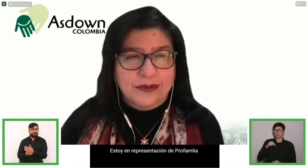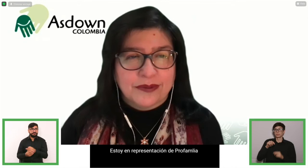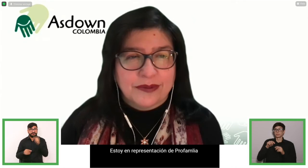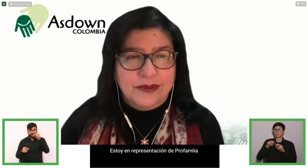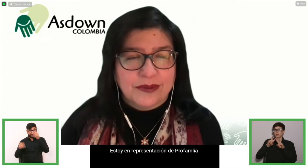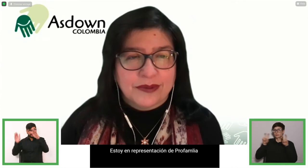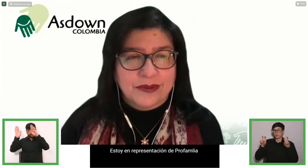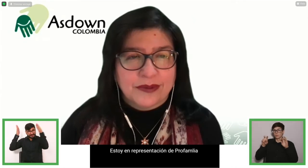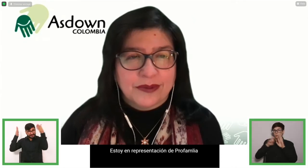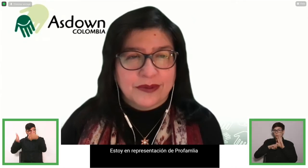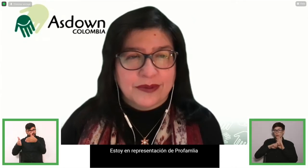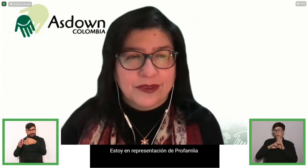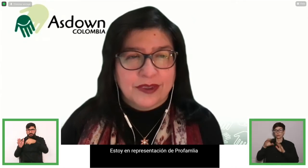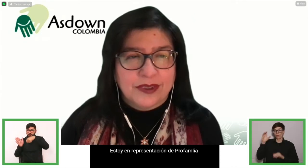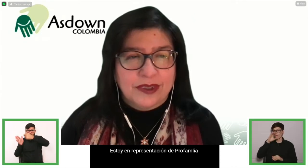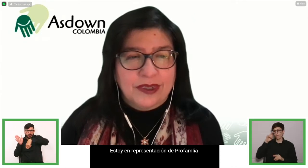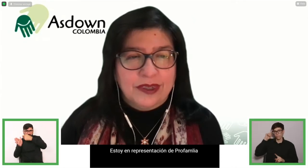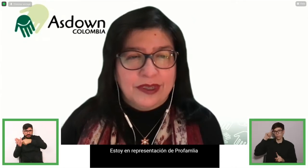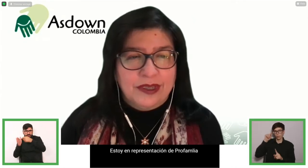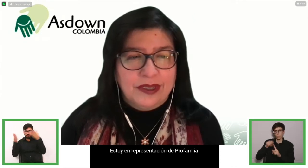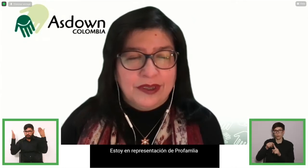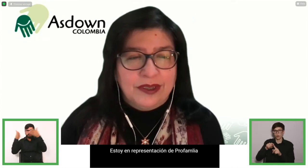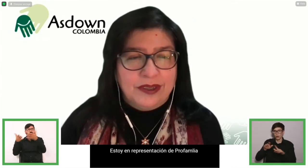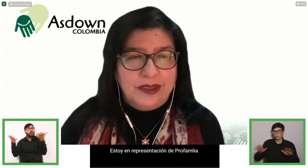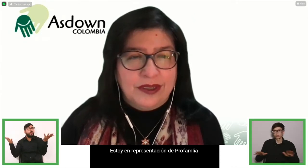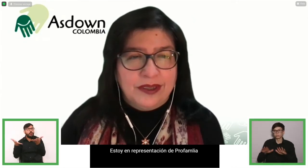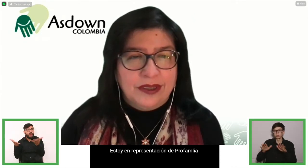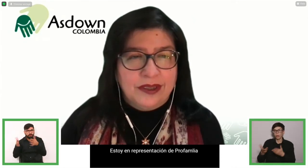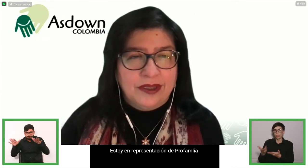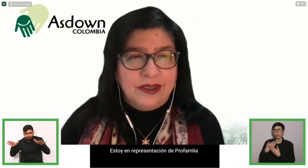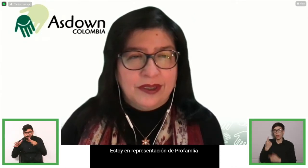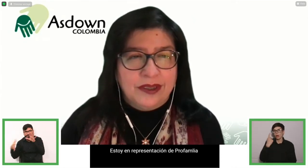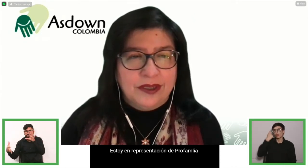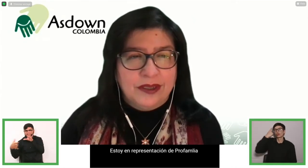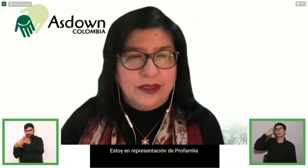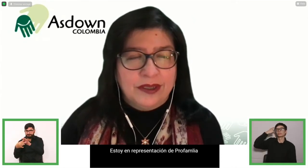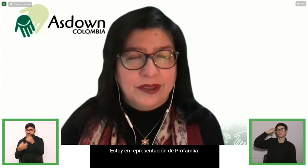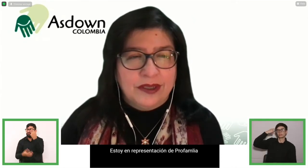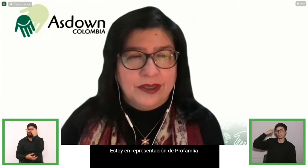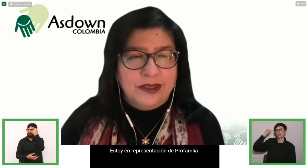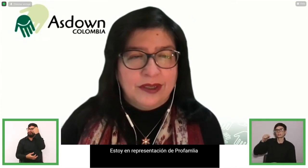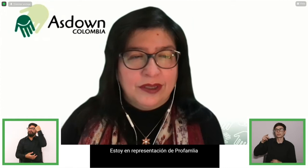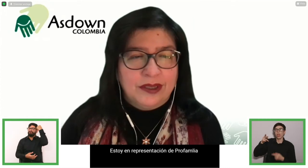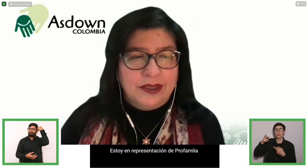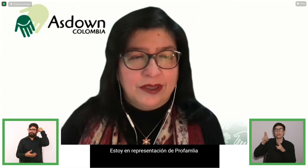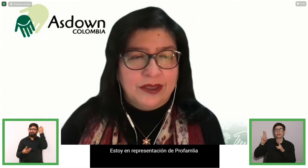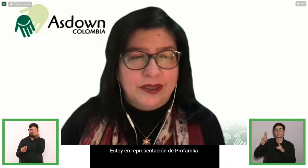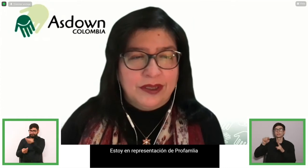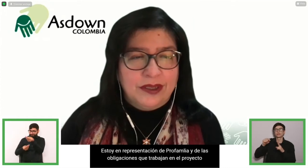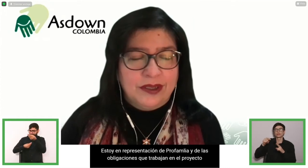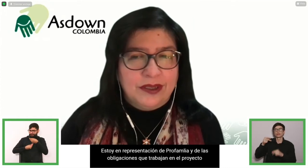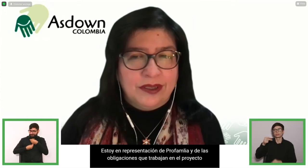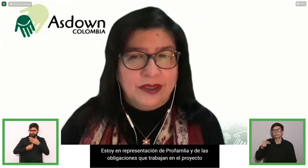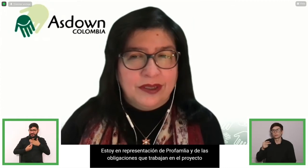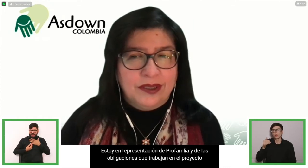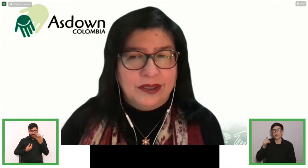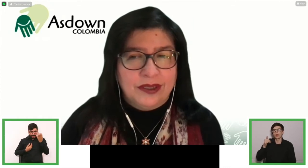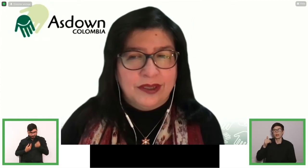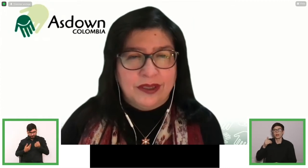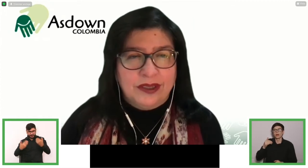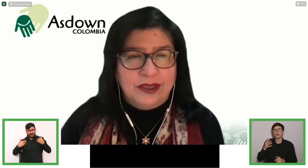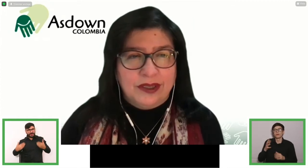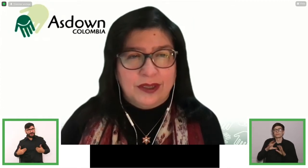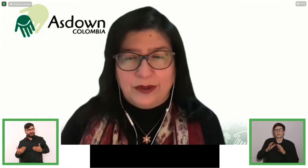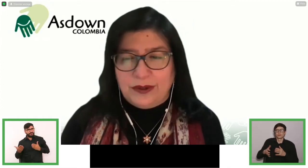busca precisamente crear conciencia sobre los derechos sexuales y reproductivos de personas con